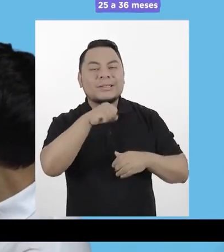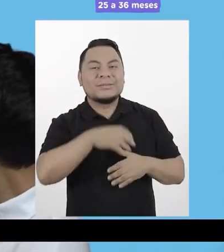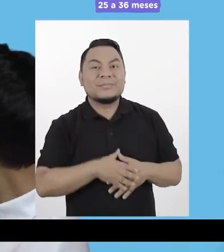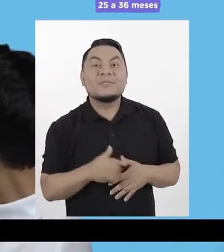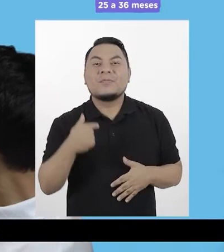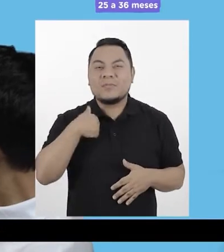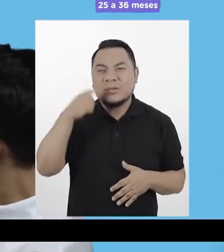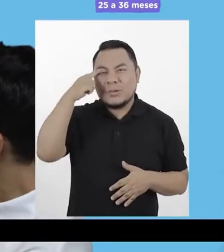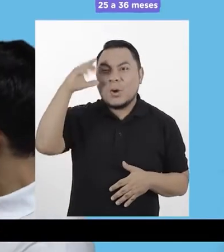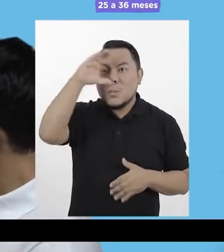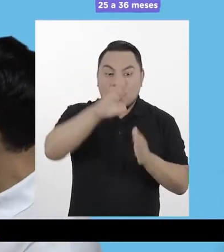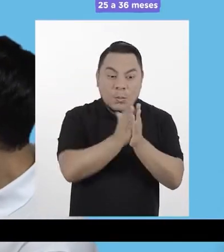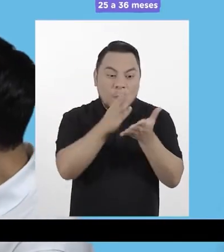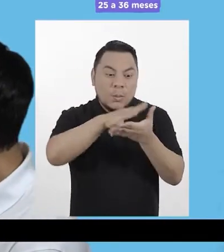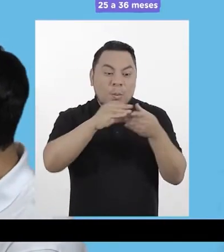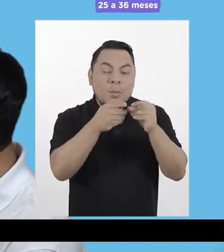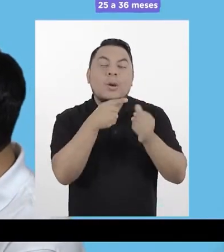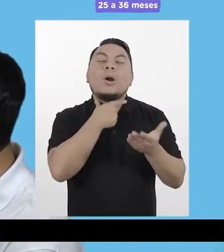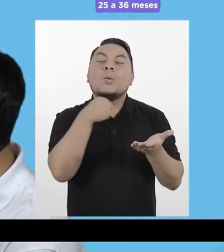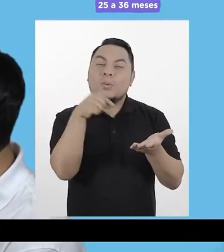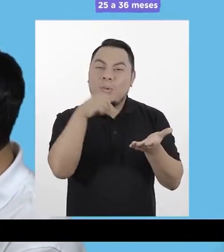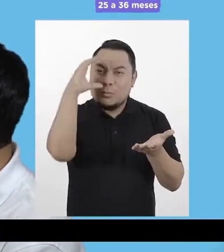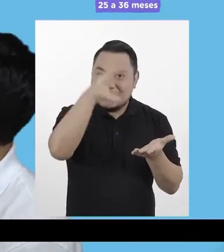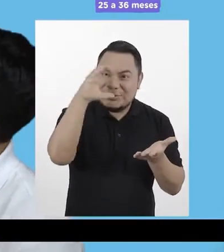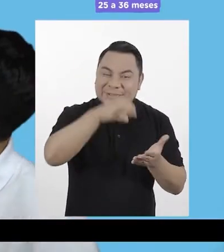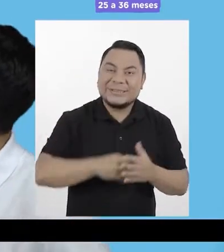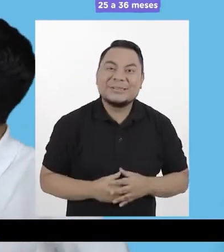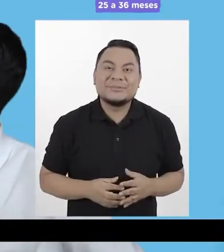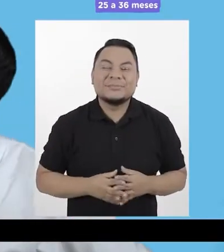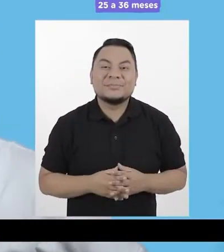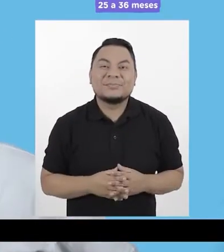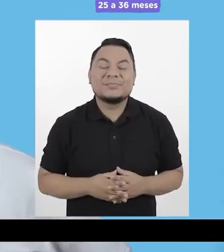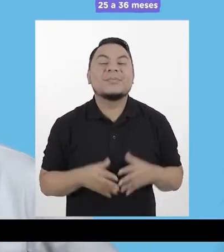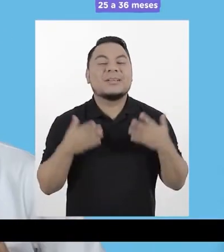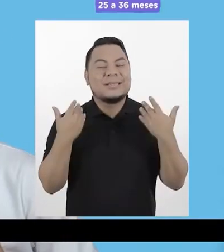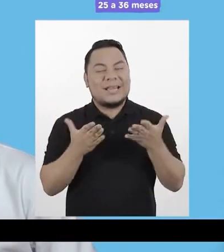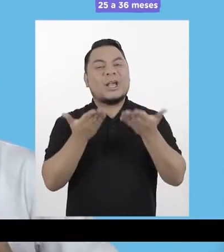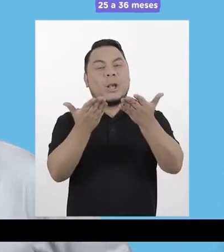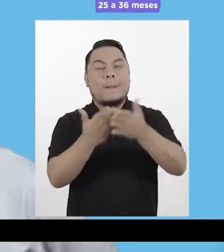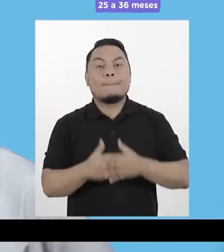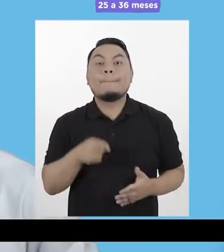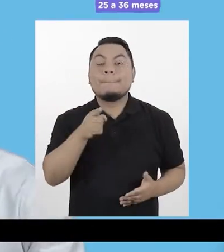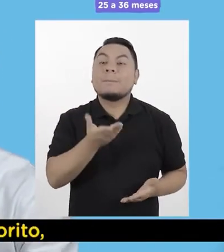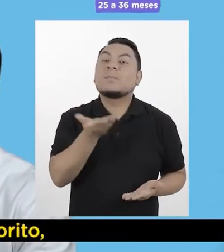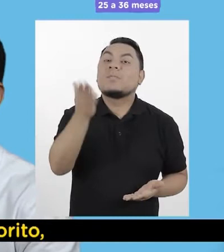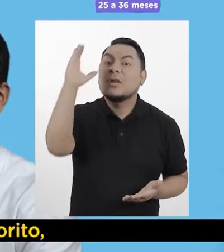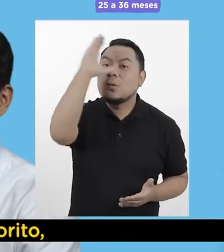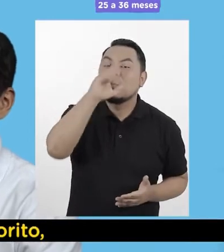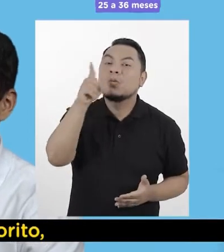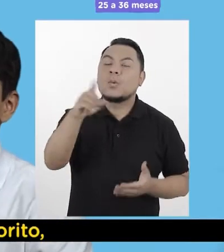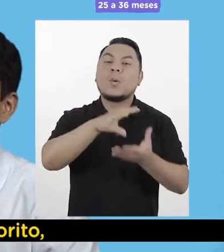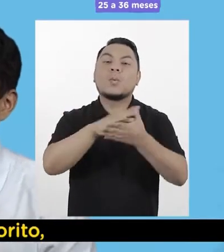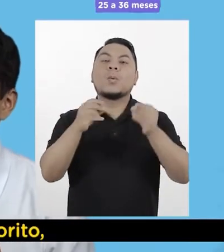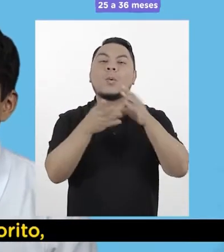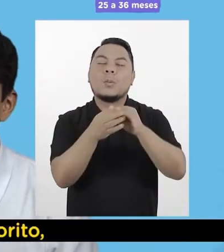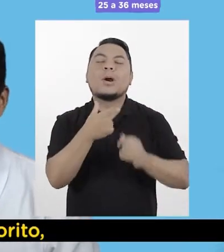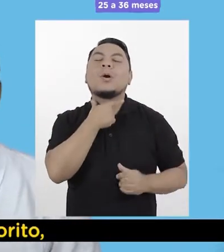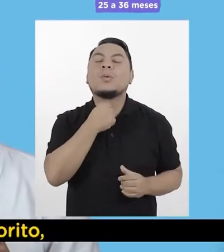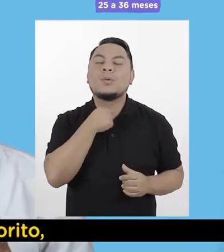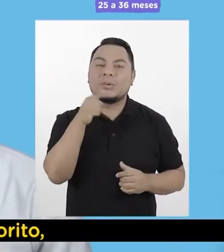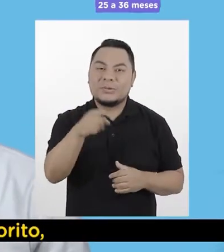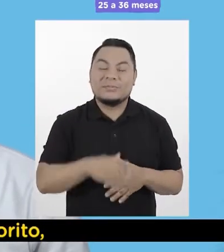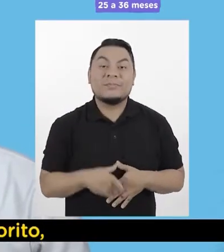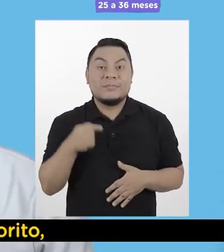cuentos. Buscaré mi cuento favorito. Ya, chicos, vayan en busca de su